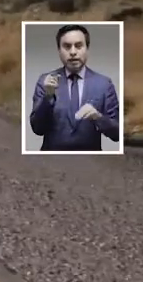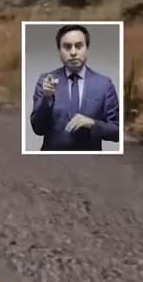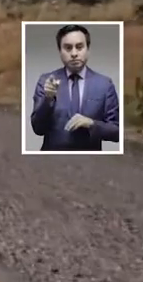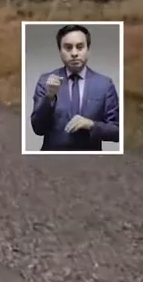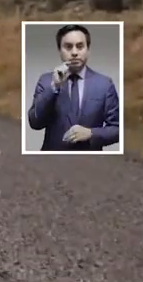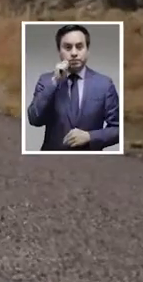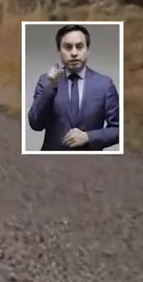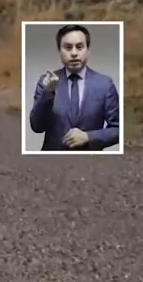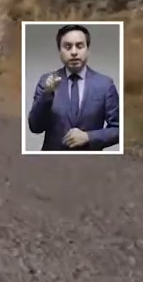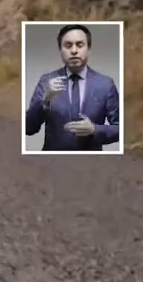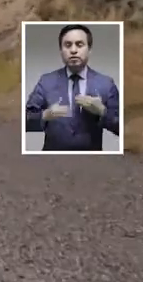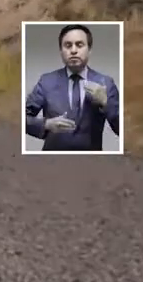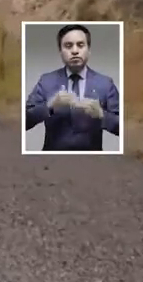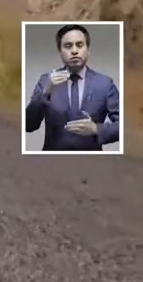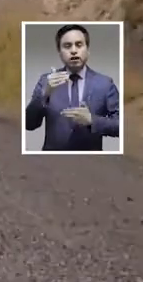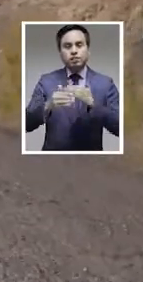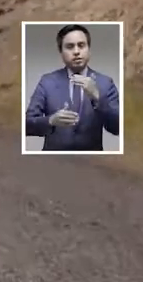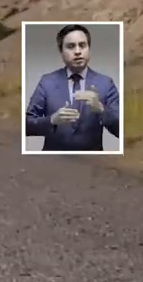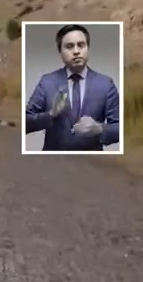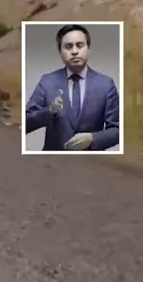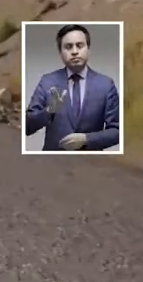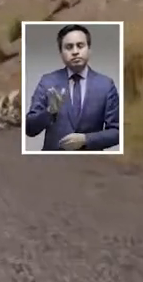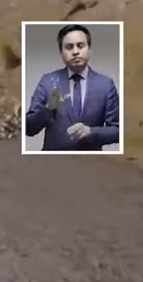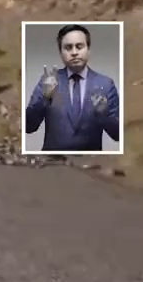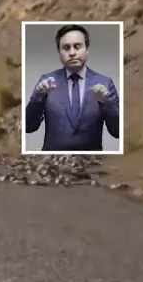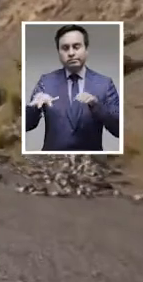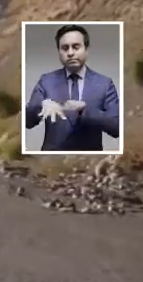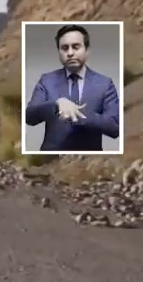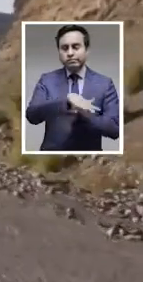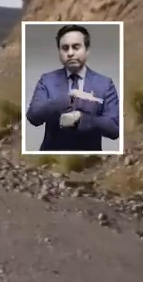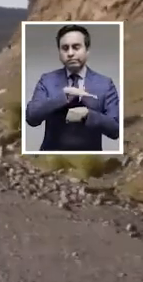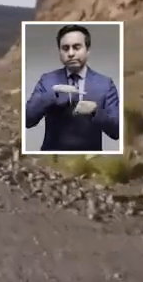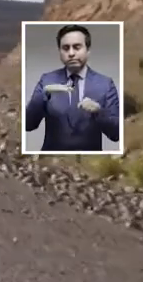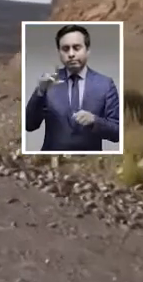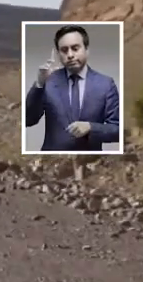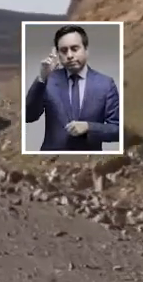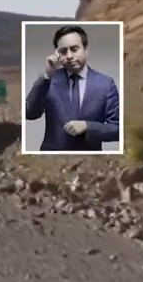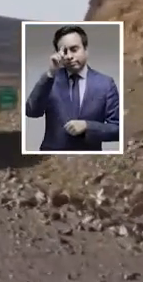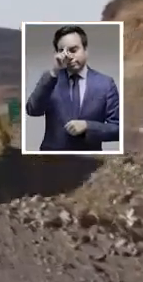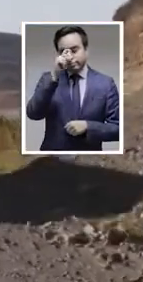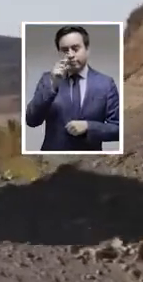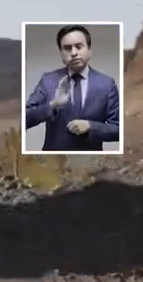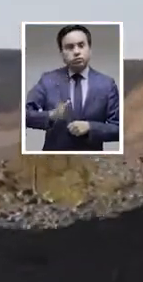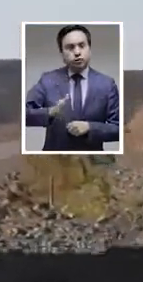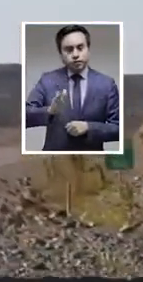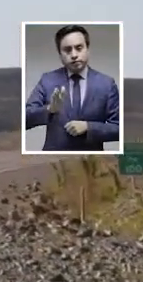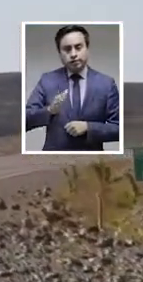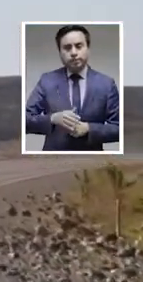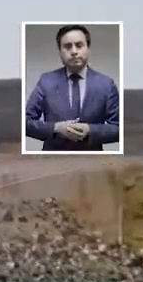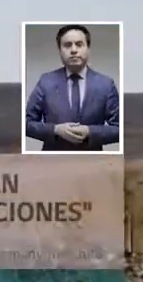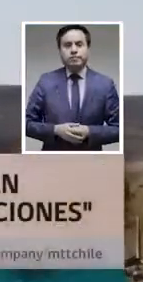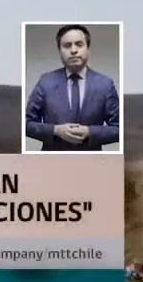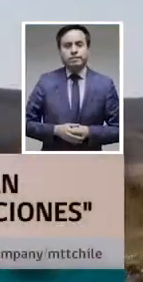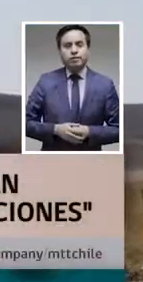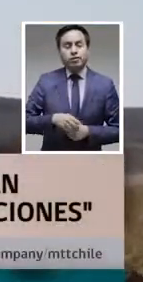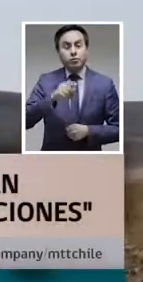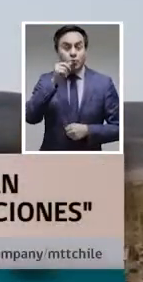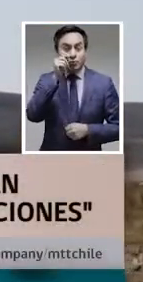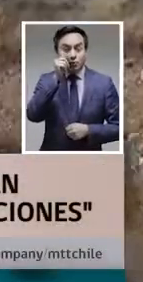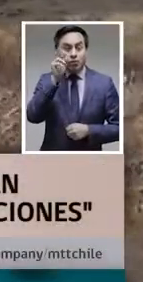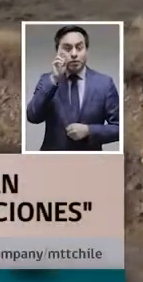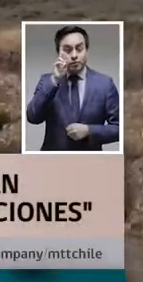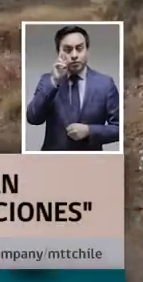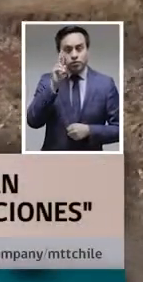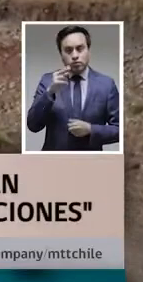mantenido el funcionamiento a pesar de condiciones muy duras, muy difíciles, desde octubre o